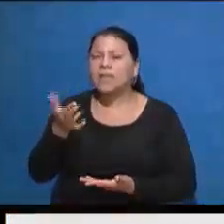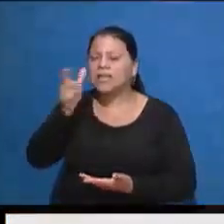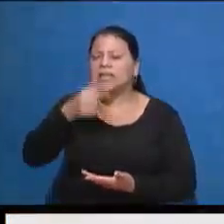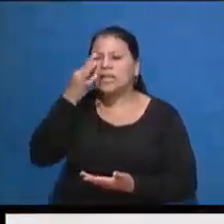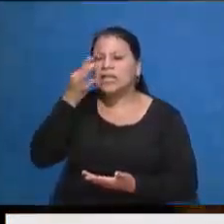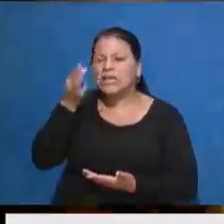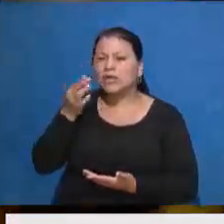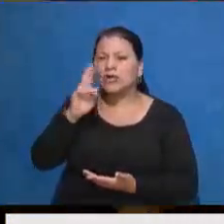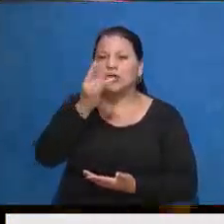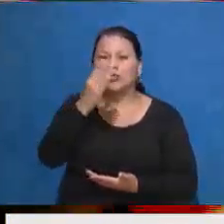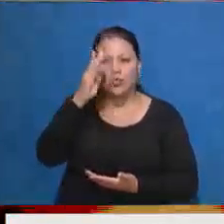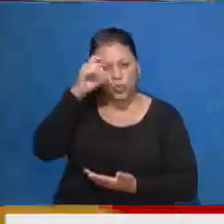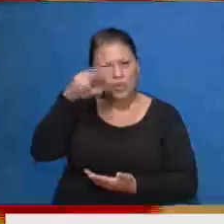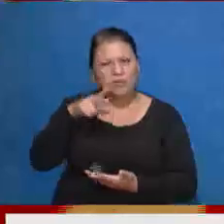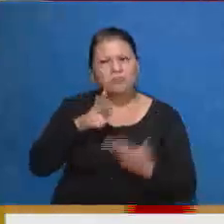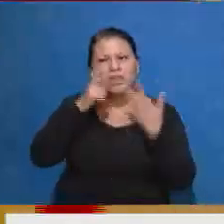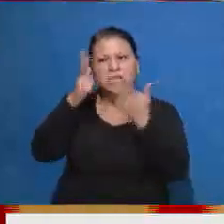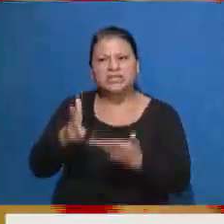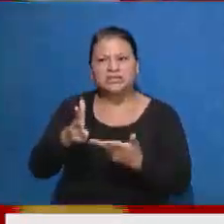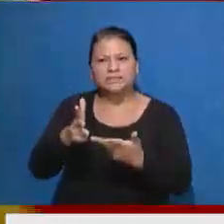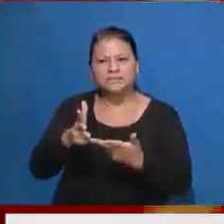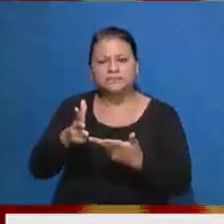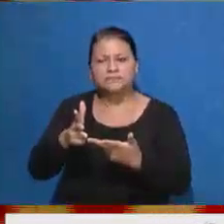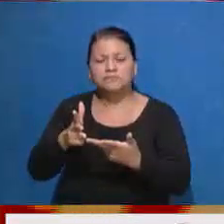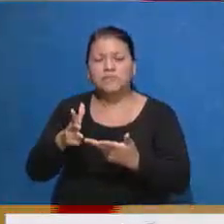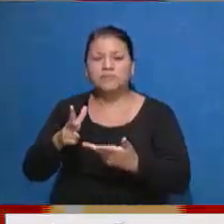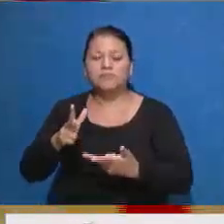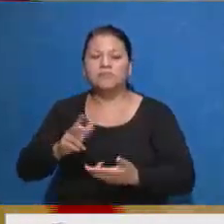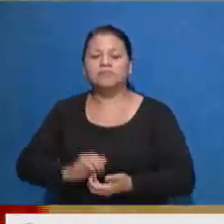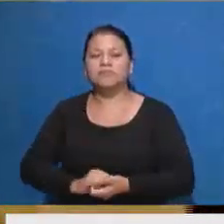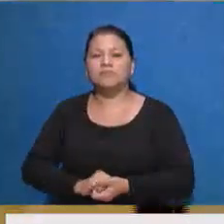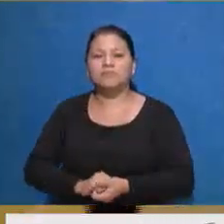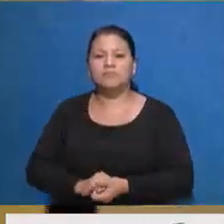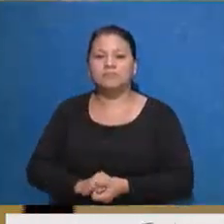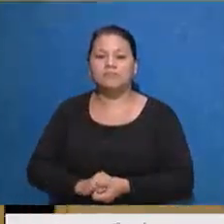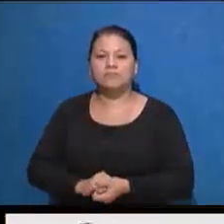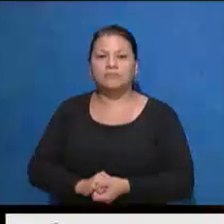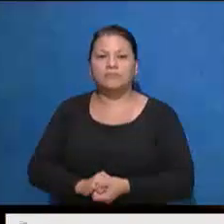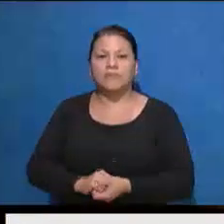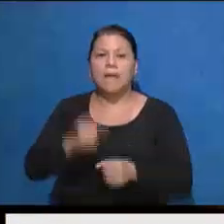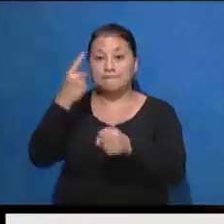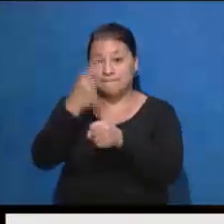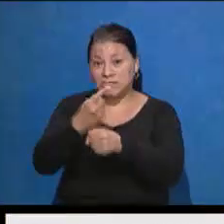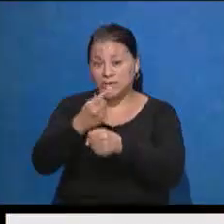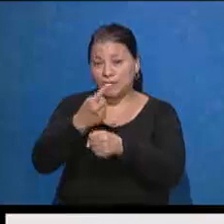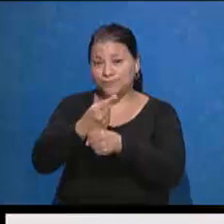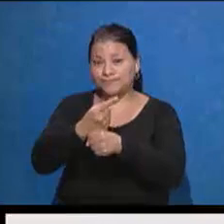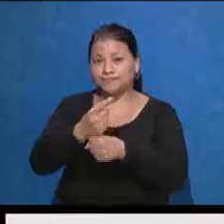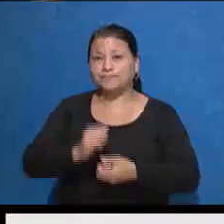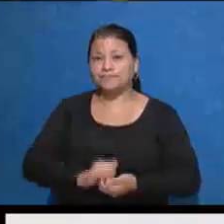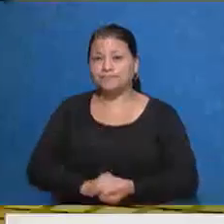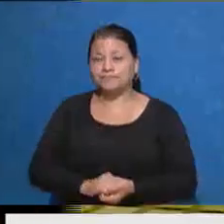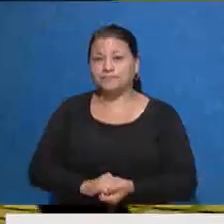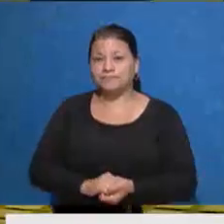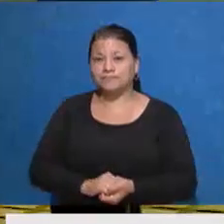prestado Rubén Martínez y de la intención de Gustavo Seré? Mira, primero que nada,